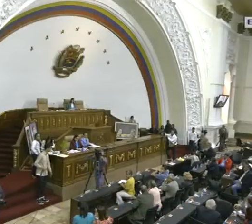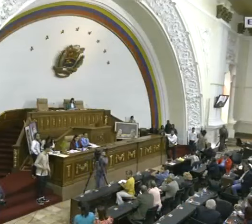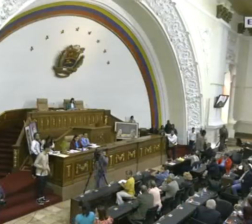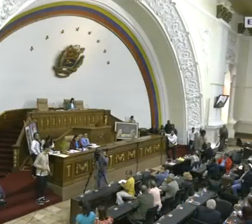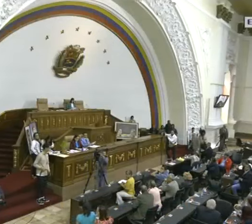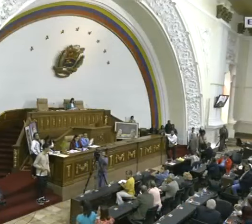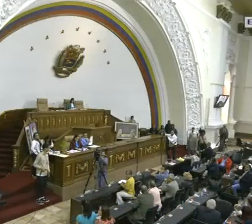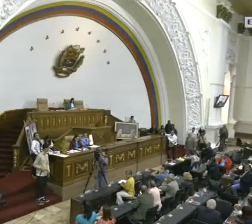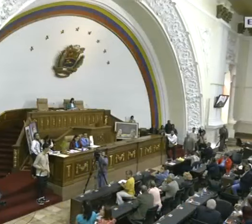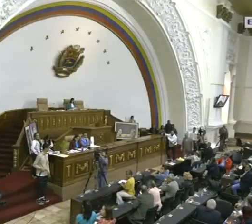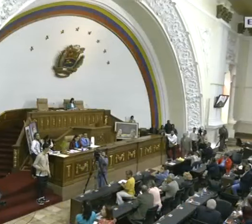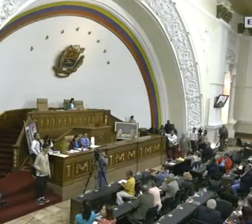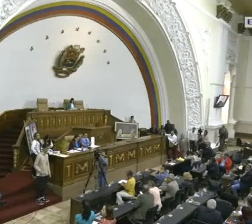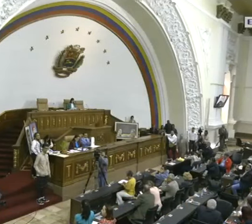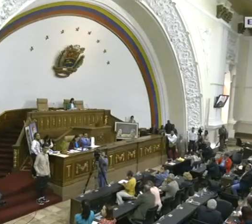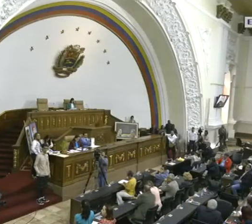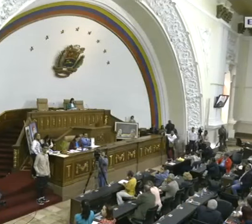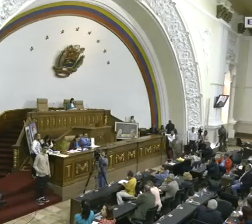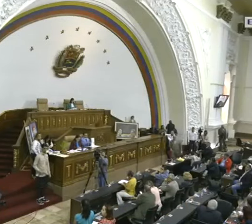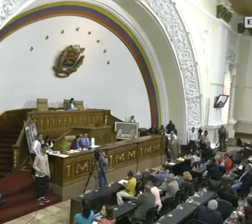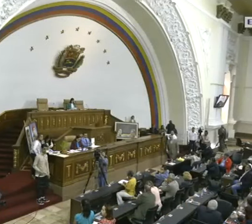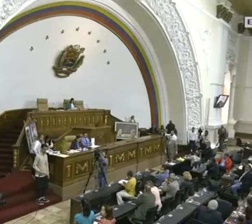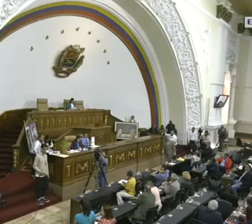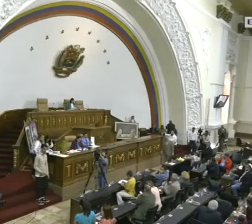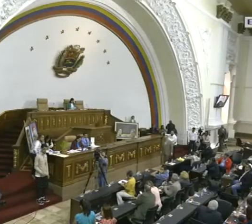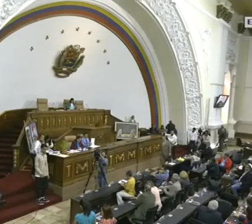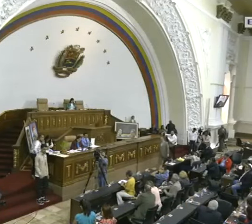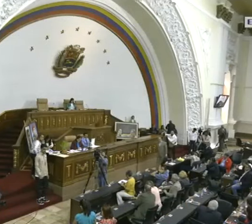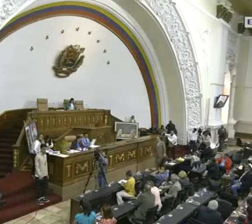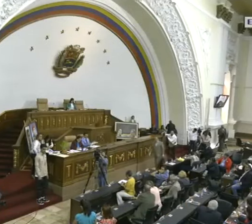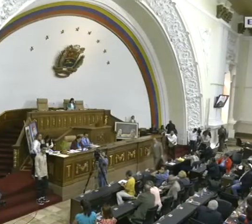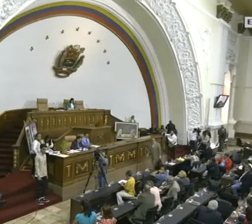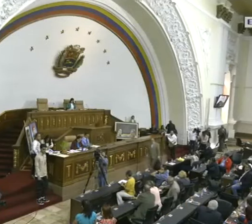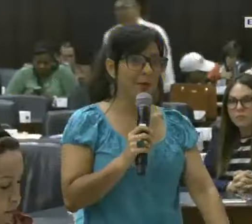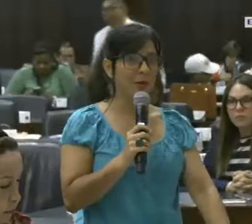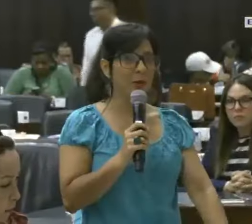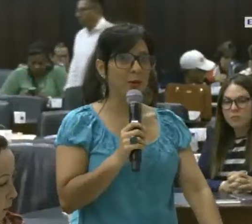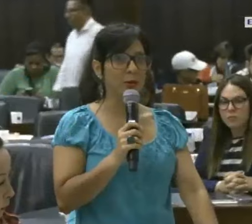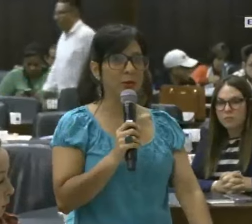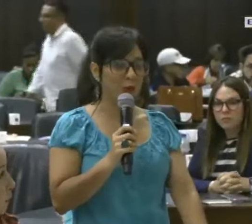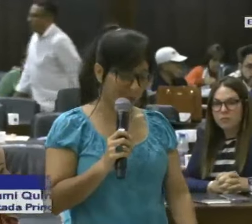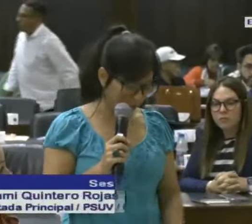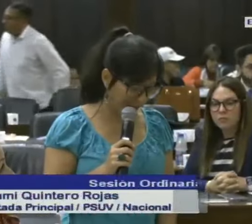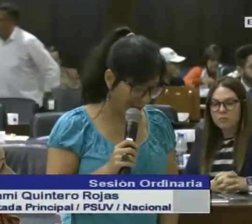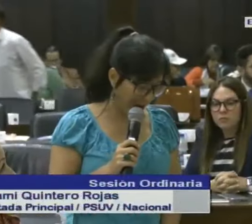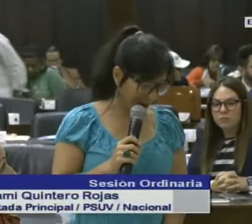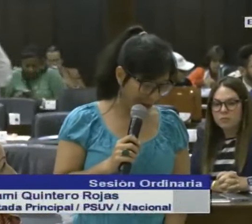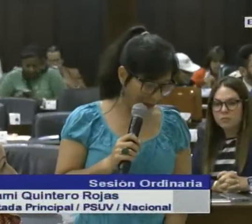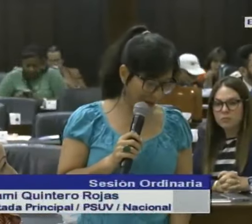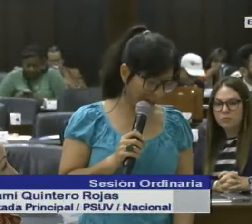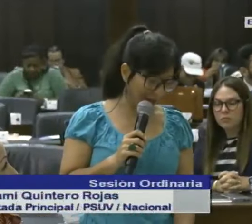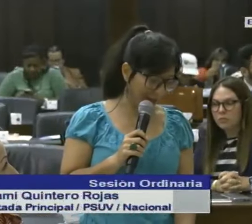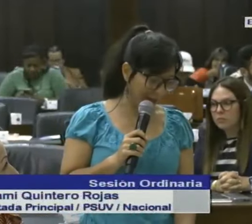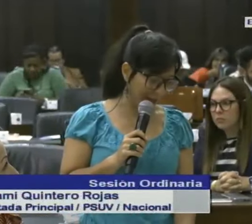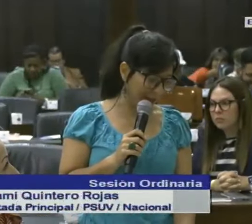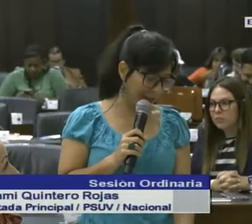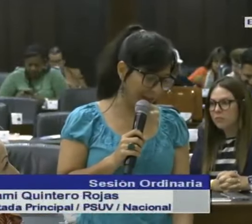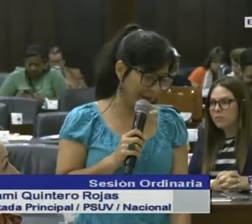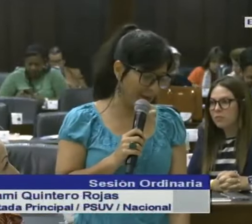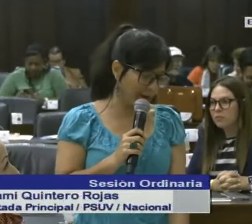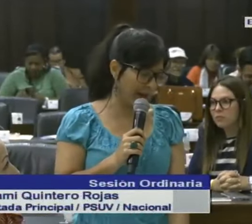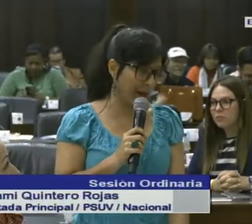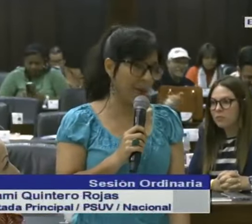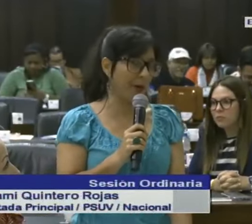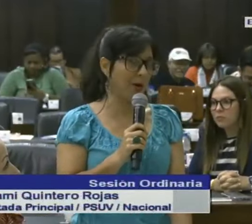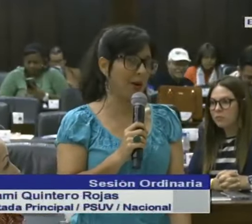Vicepresidenta, vamos a solicitar el diferimiento de esta ley para, bueno, nosotros revisar los artículos que quedan pendientes